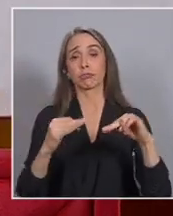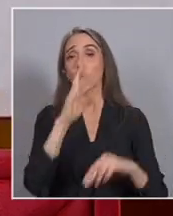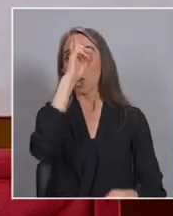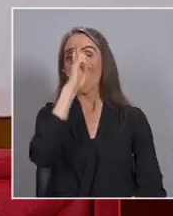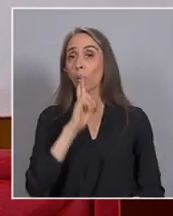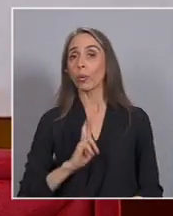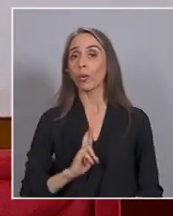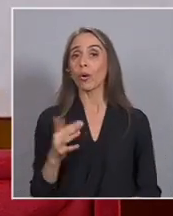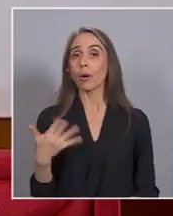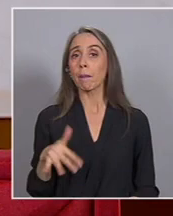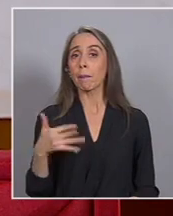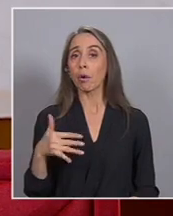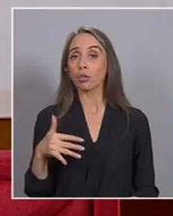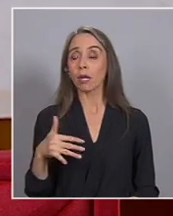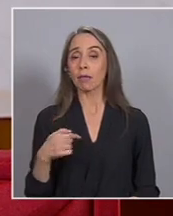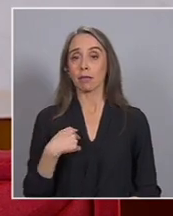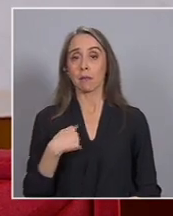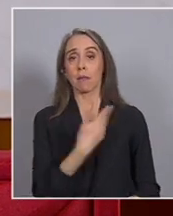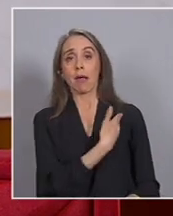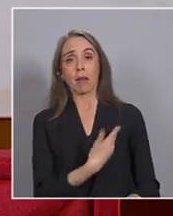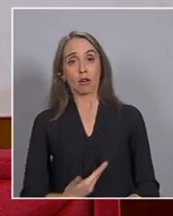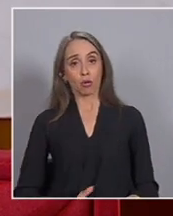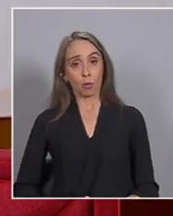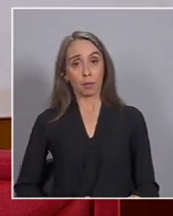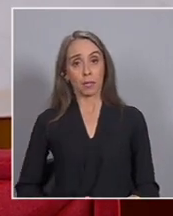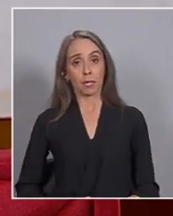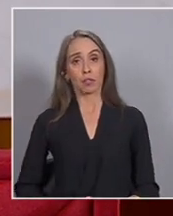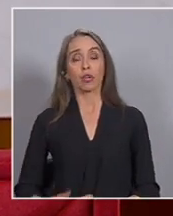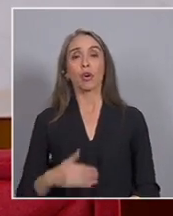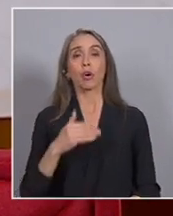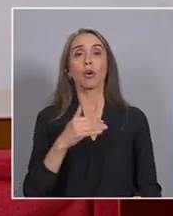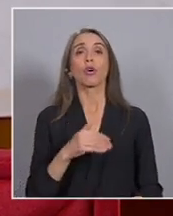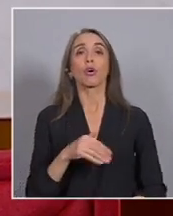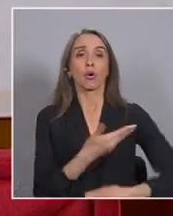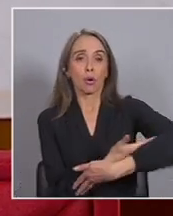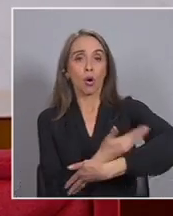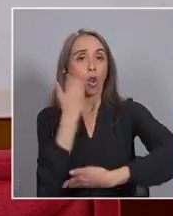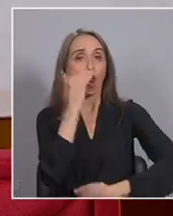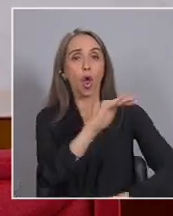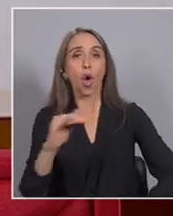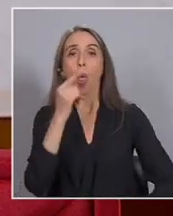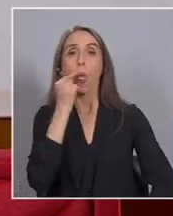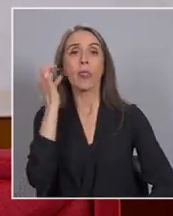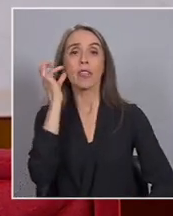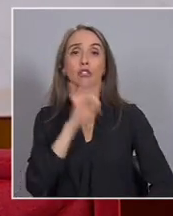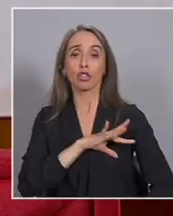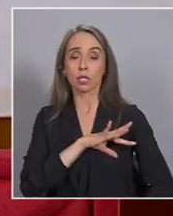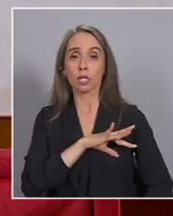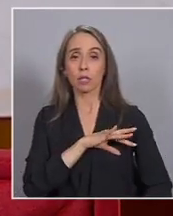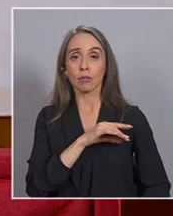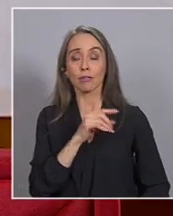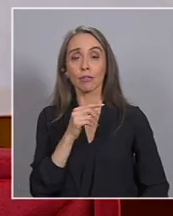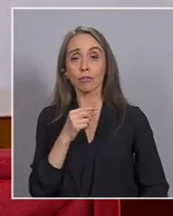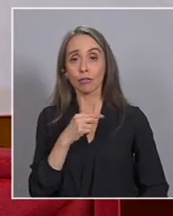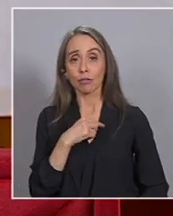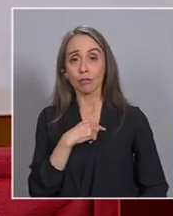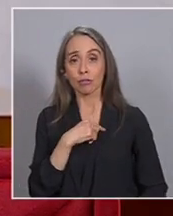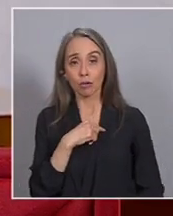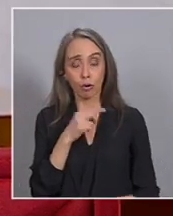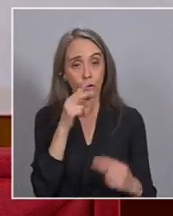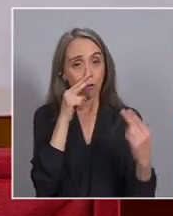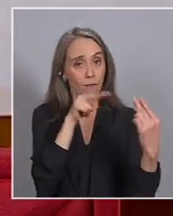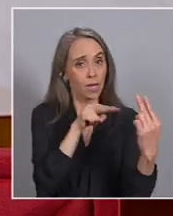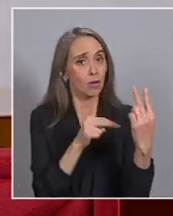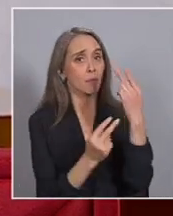y la importancia que para este gobierno han tenido los niños y las niñas de Chile. He visto en sus ojos, en su